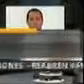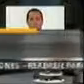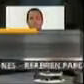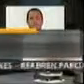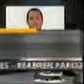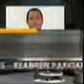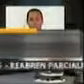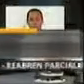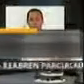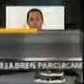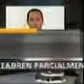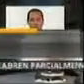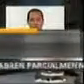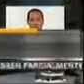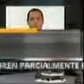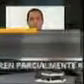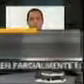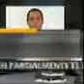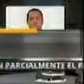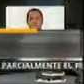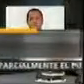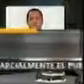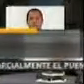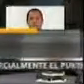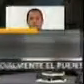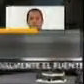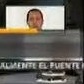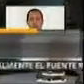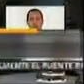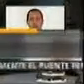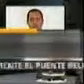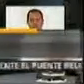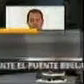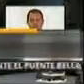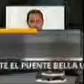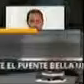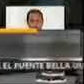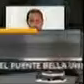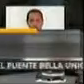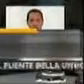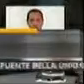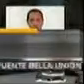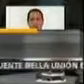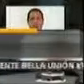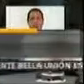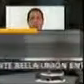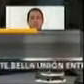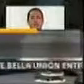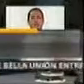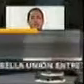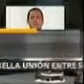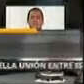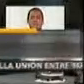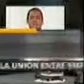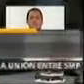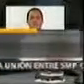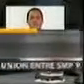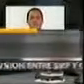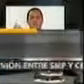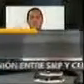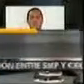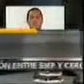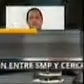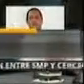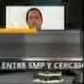la vamos a denunciar, por supuesto, y queremos señalarles a ustedes que es muy fácil hacer denuncias tirando